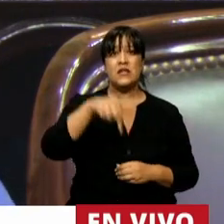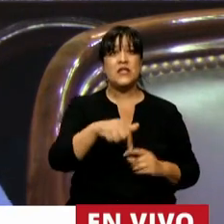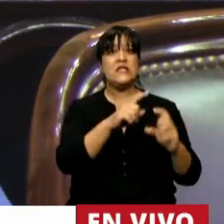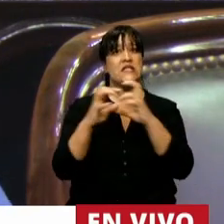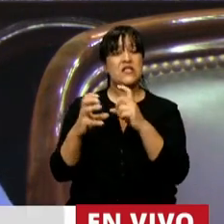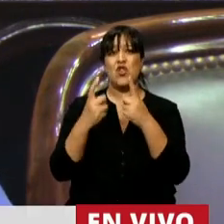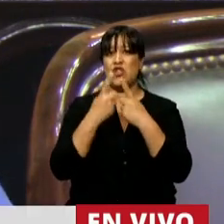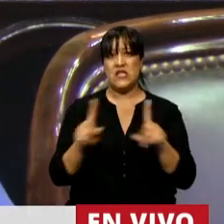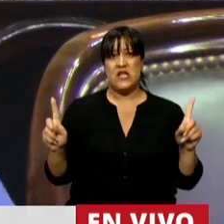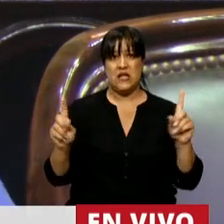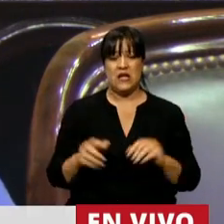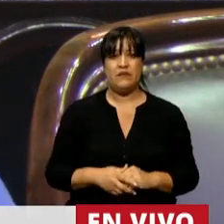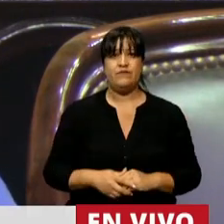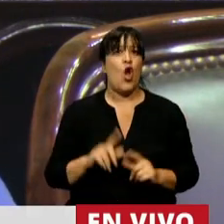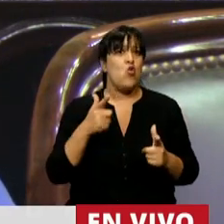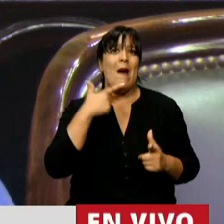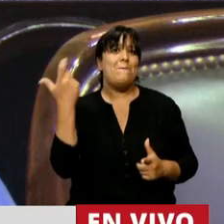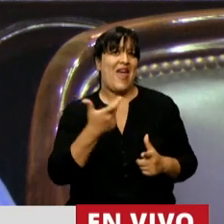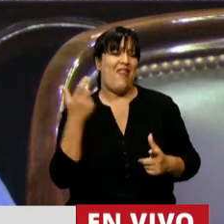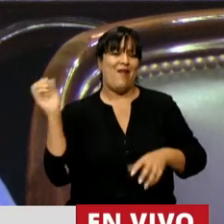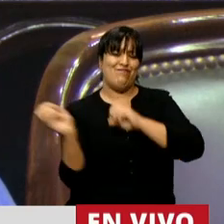distinta. No hay piedras,